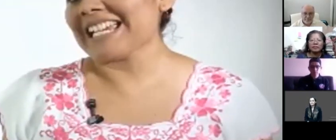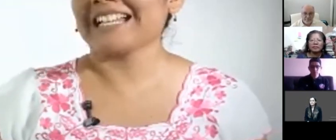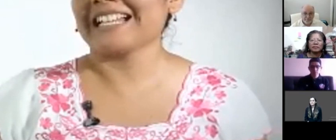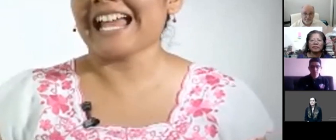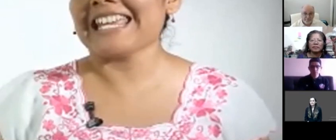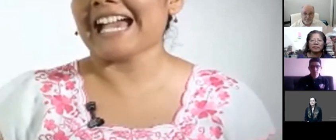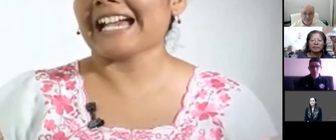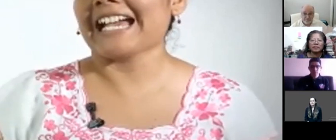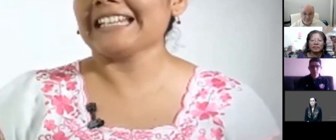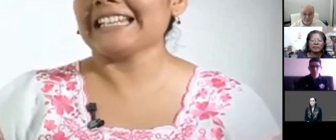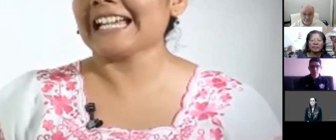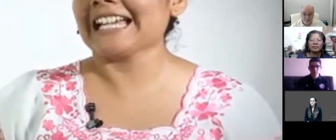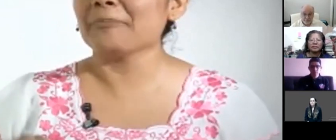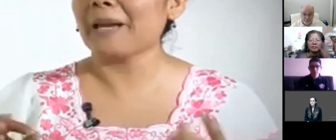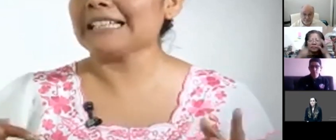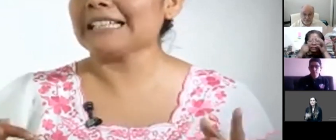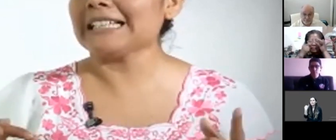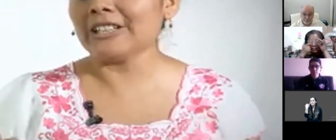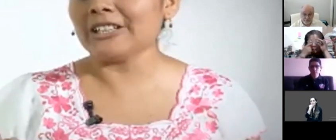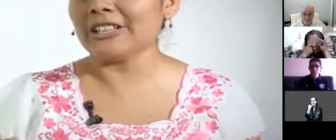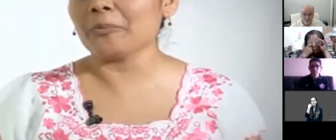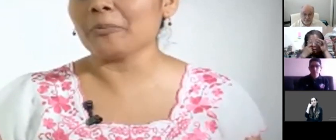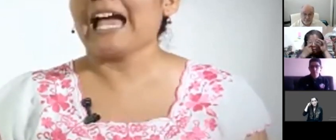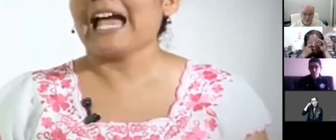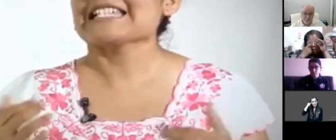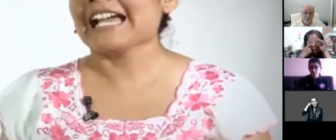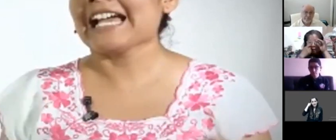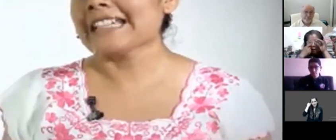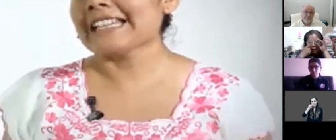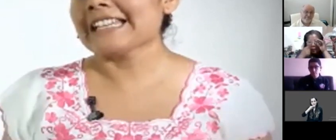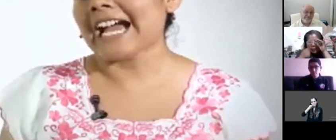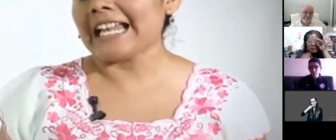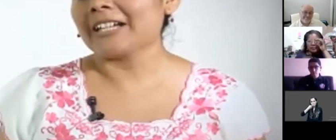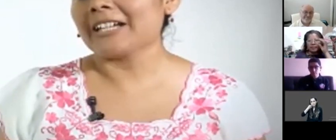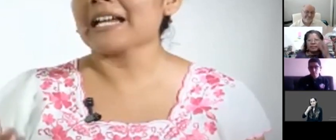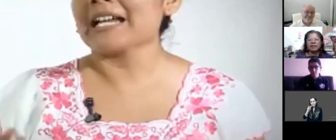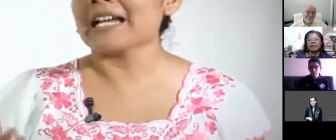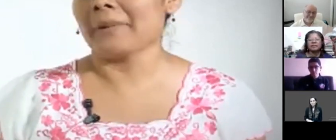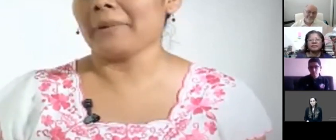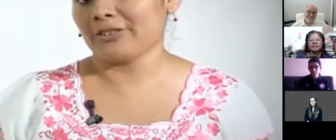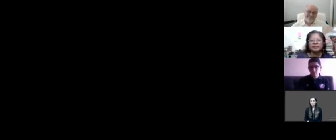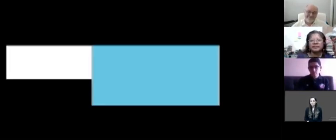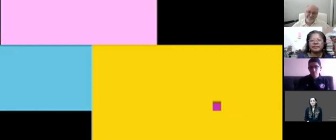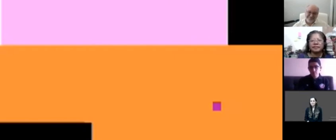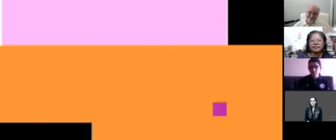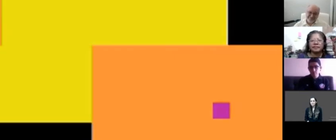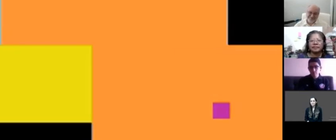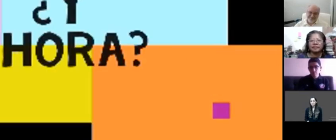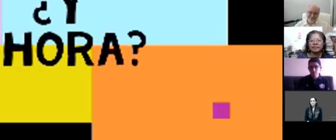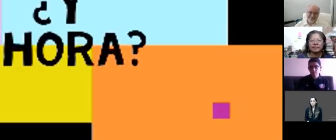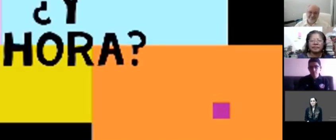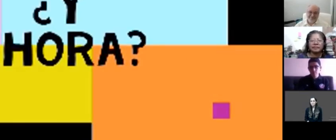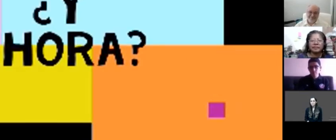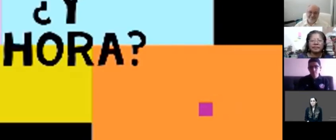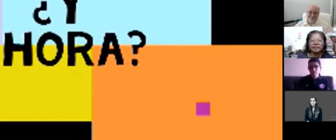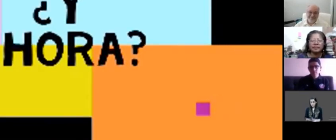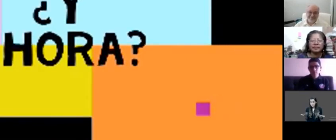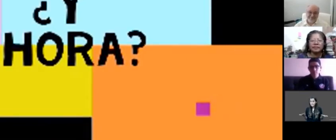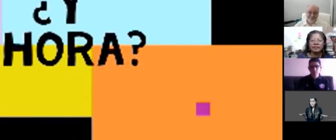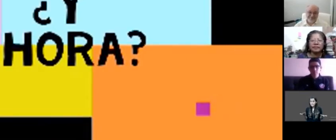Chabeles, Beclaya, Canik, Hajj El Tano, Hajj Kanatiel, Alik, Bash Abesto.